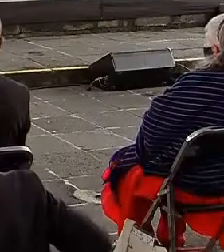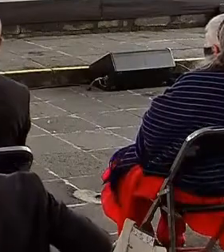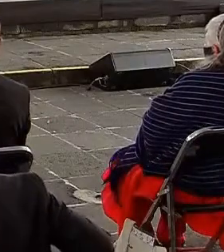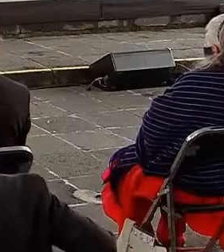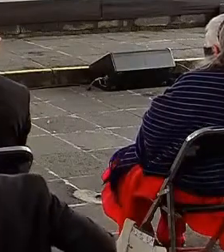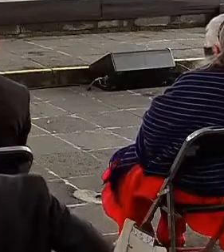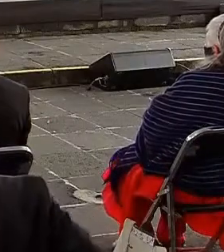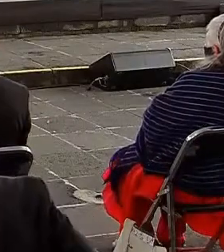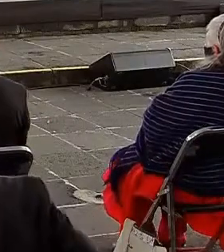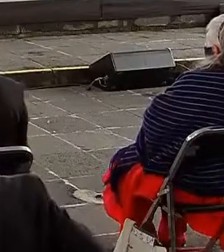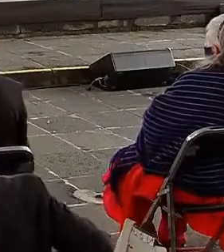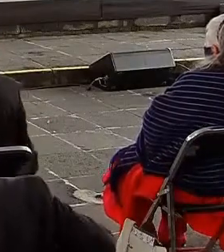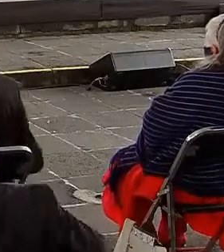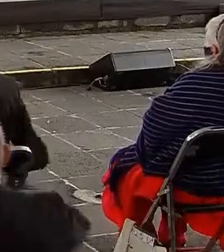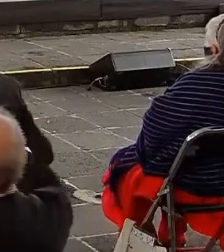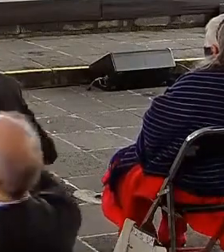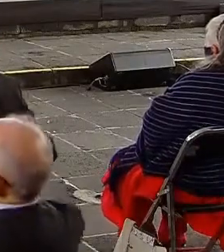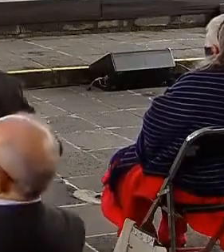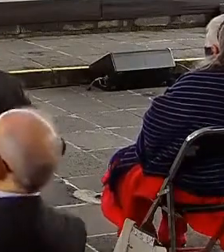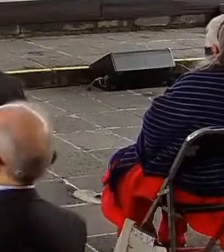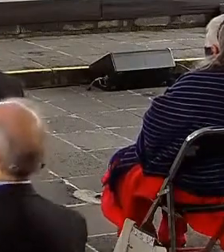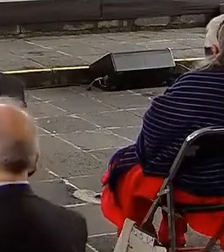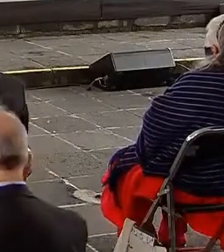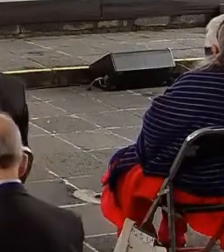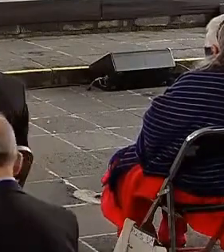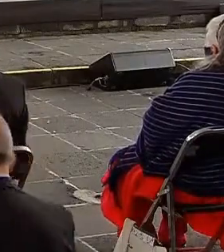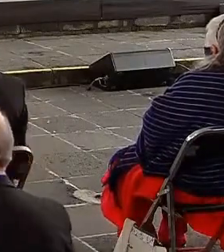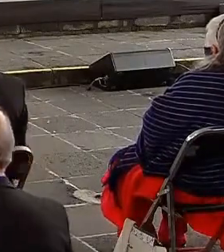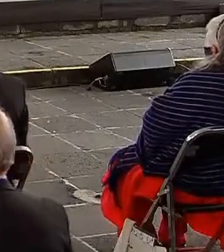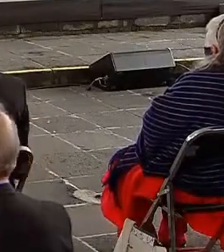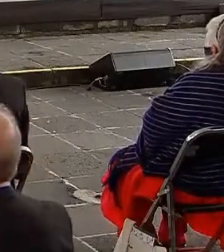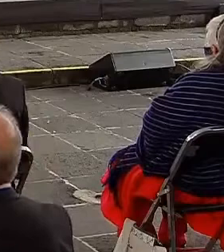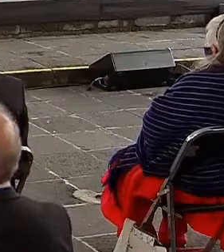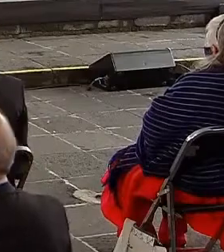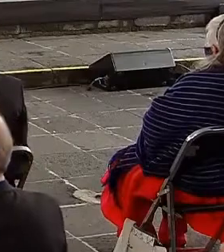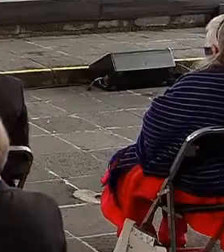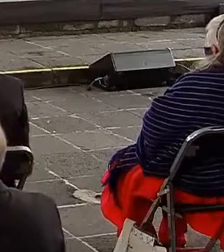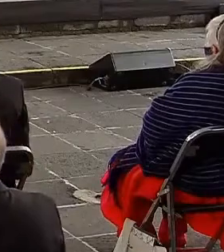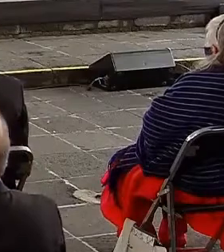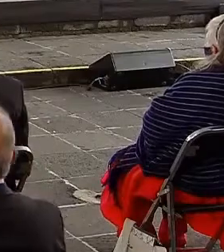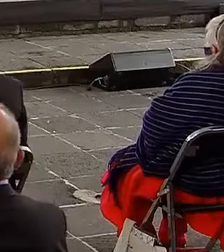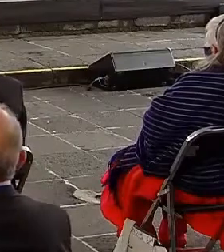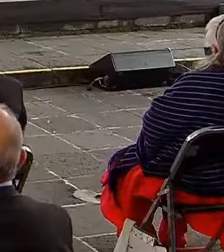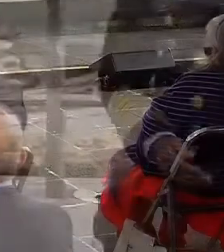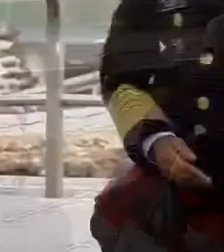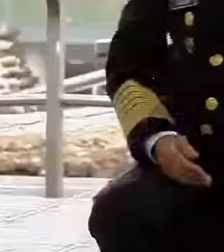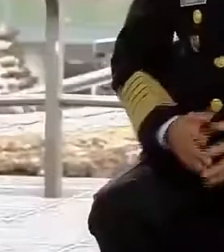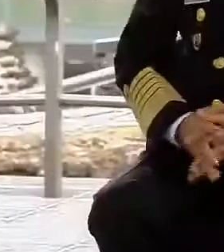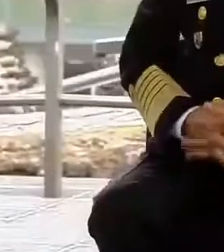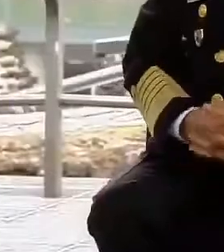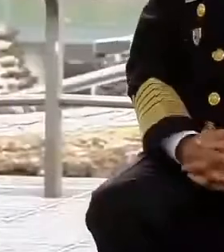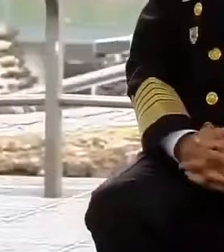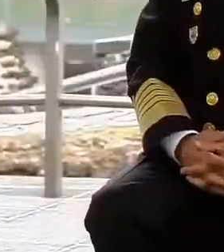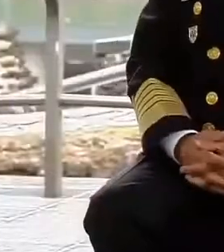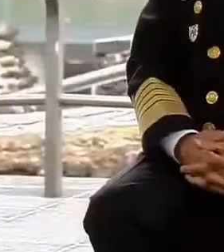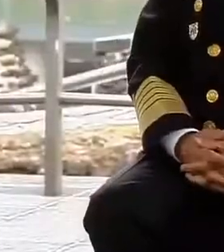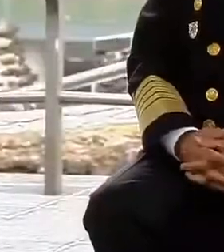Preside esta ceremonia, México Tenochtitlan, más de 7 siglos de historia, el presidente de México,